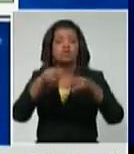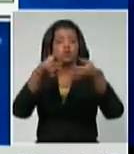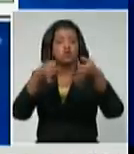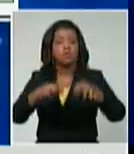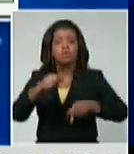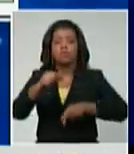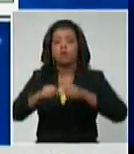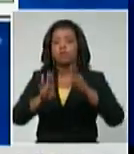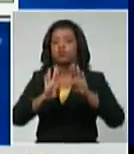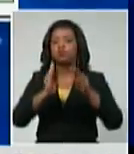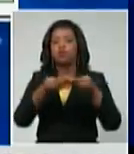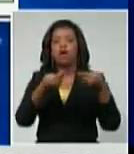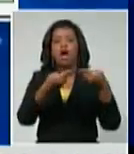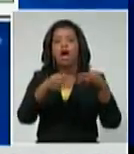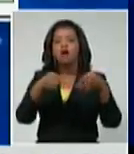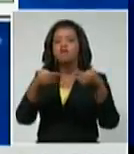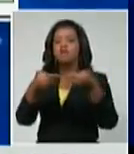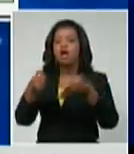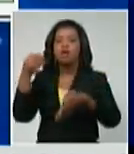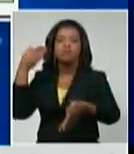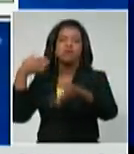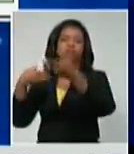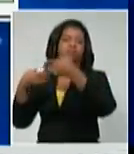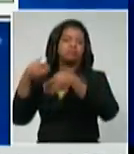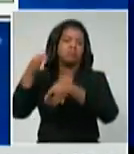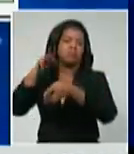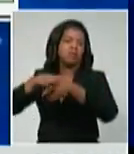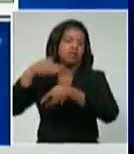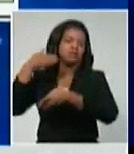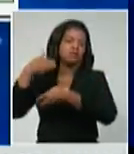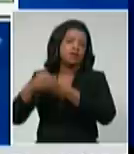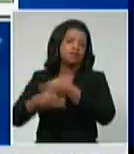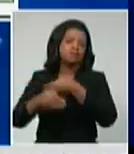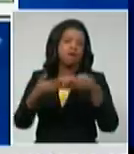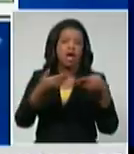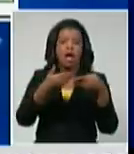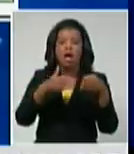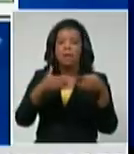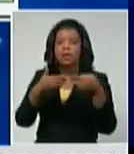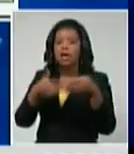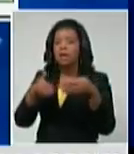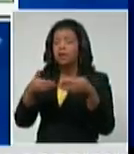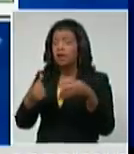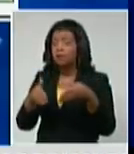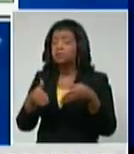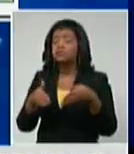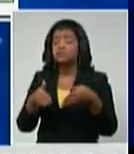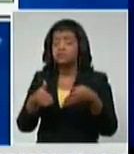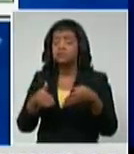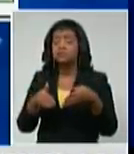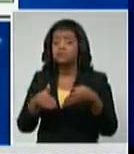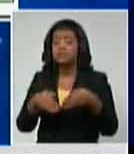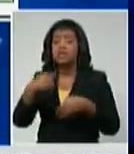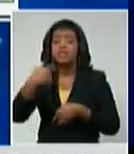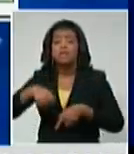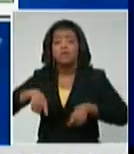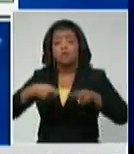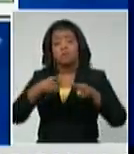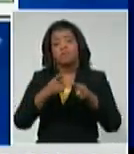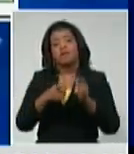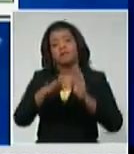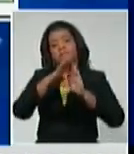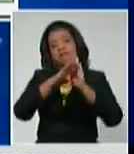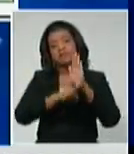ido activando desde hace varios días. No es que se activó ayer, no, se ha ido activando. Y ha demostrado que se